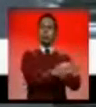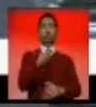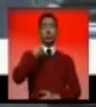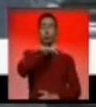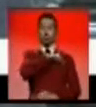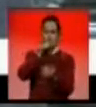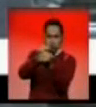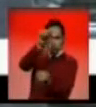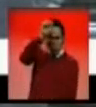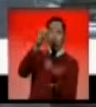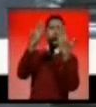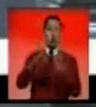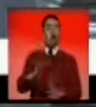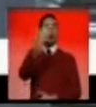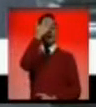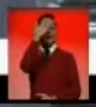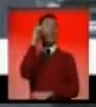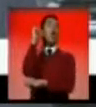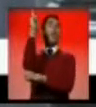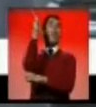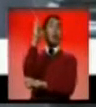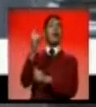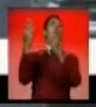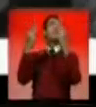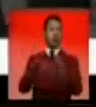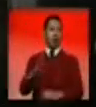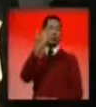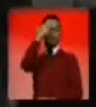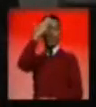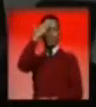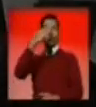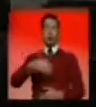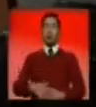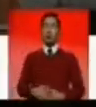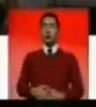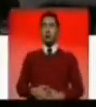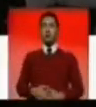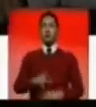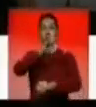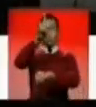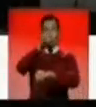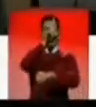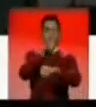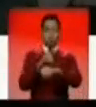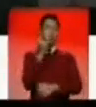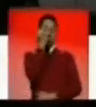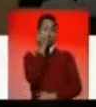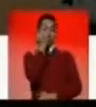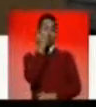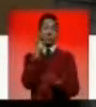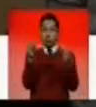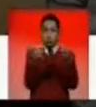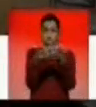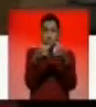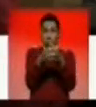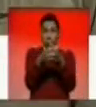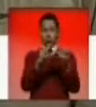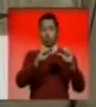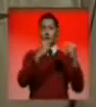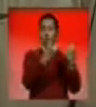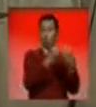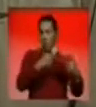sido las personas que estaban liderando estos actos. Por su parte, los dirigentes indígenas asociados a sectores de